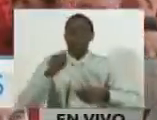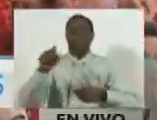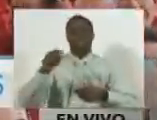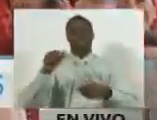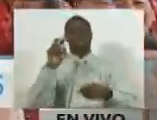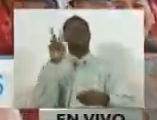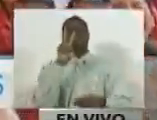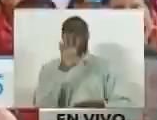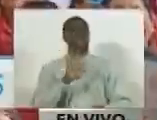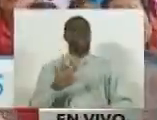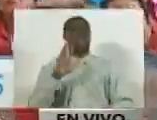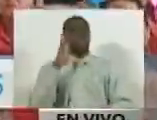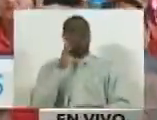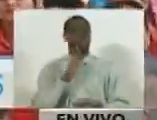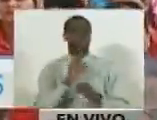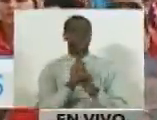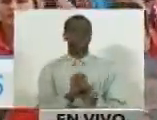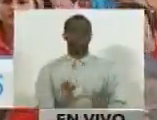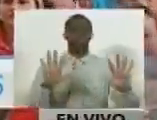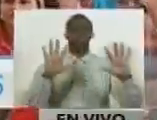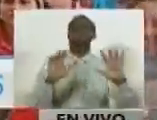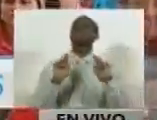República Bolivariana de Venezuela.